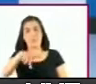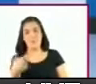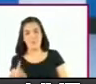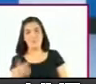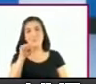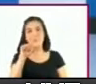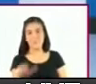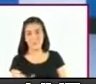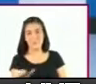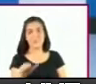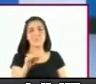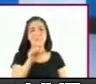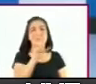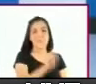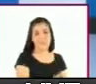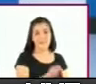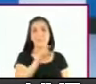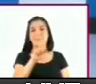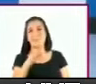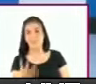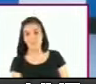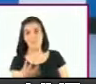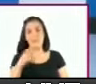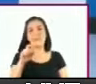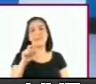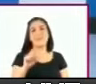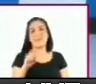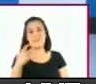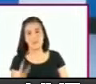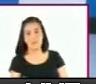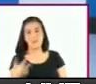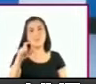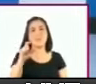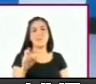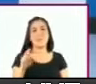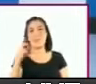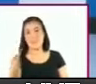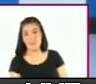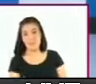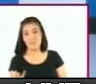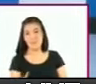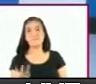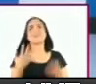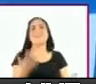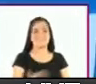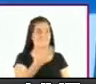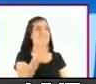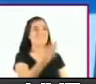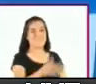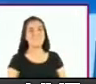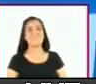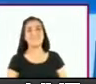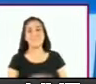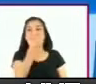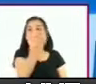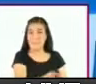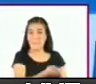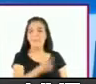12, 16, 20, 24, 28, 32. Bien. Y